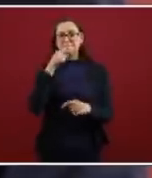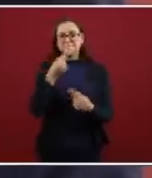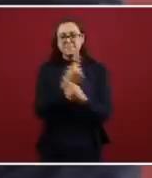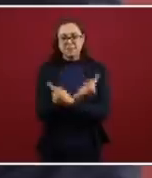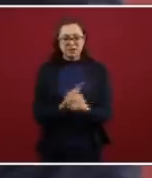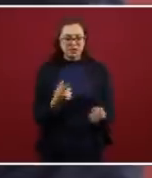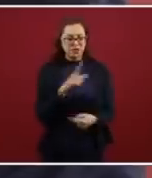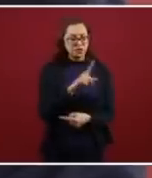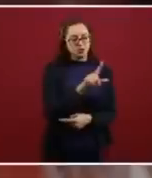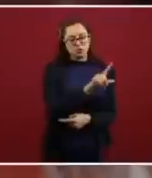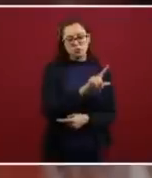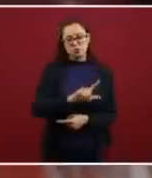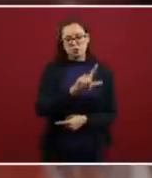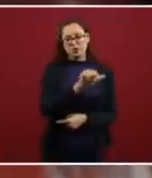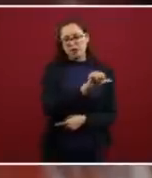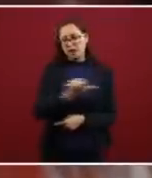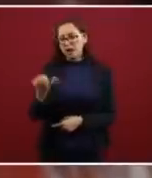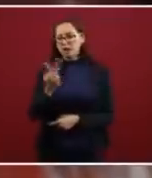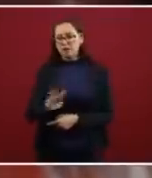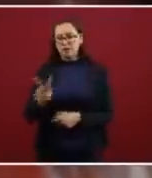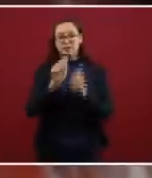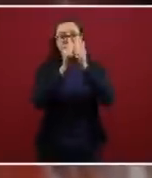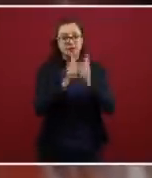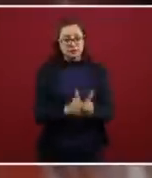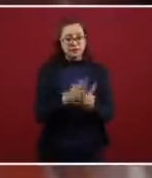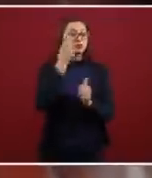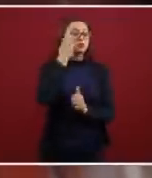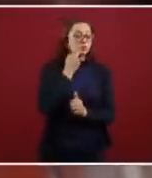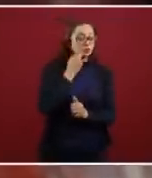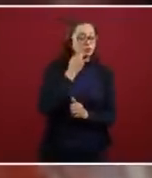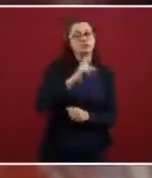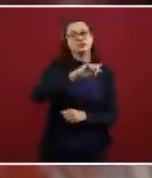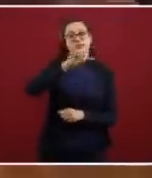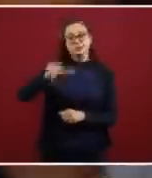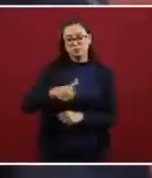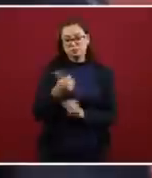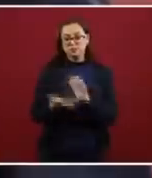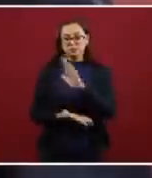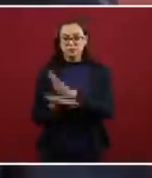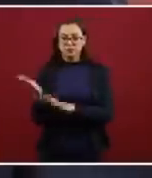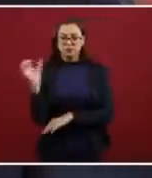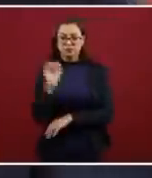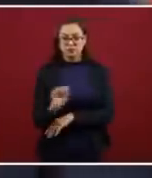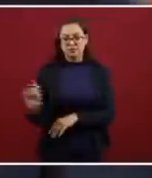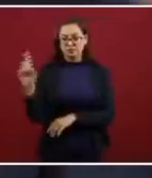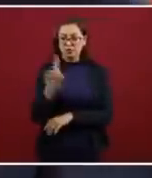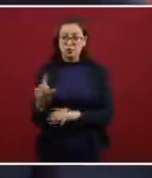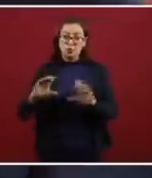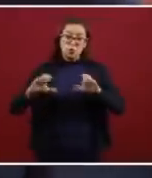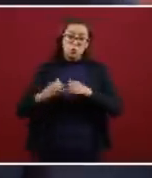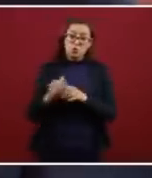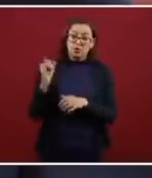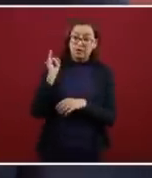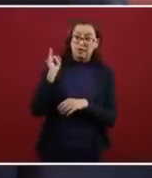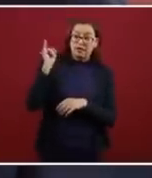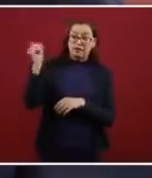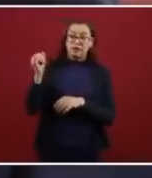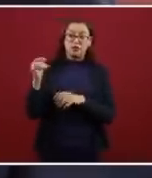de lunes a viernes y que puedan regresar a sus casas, a sus comunidades